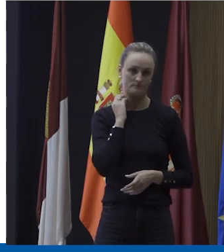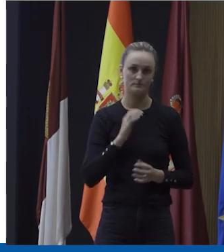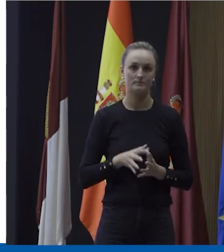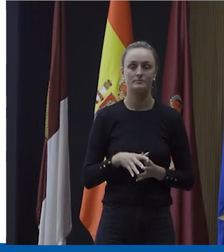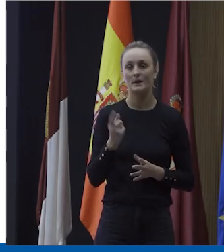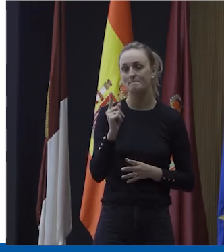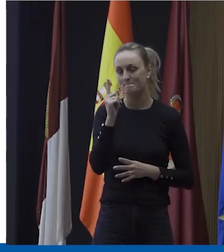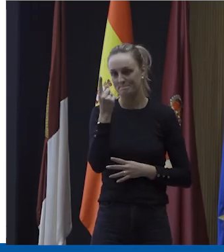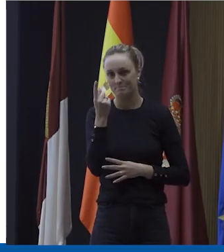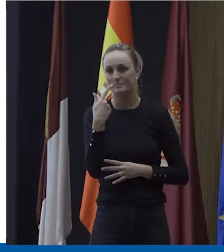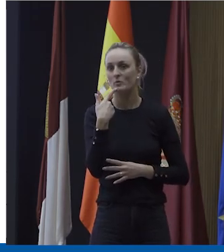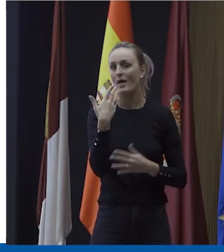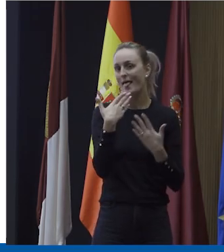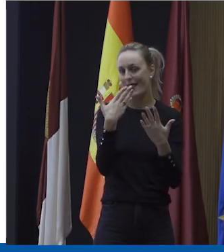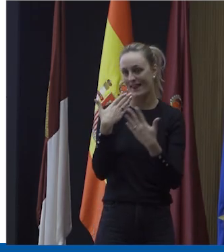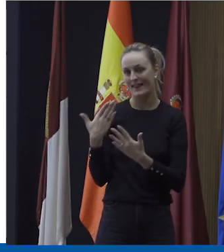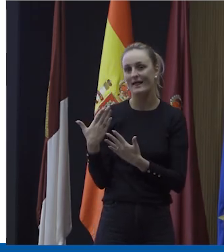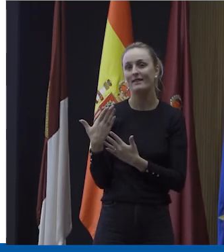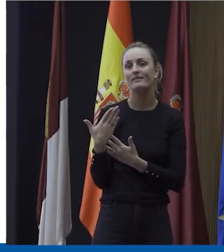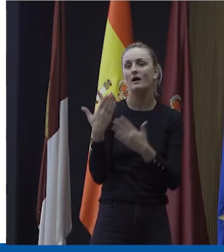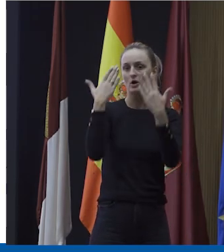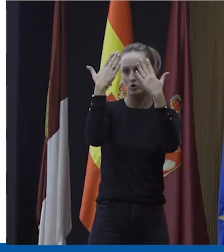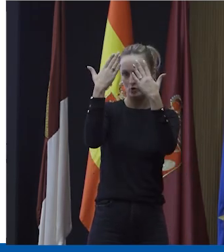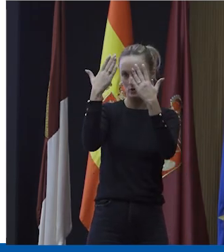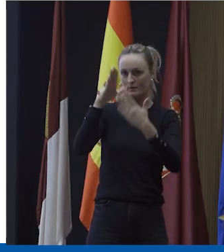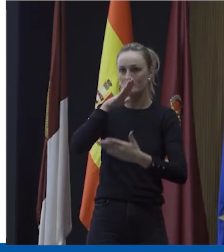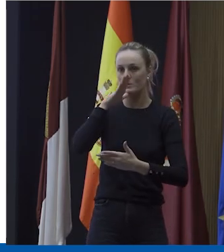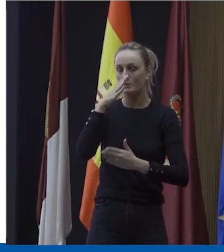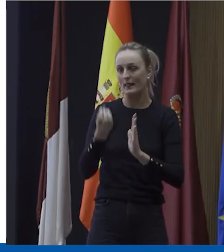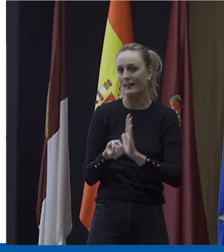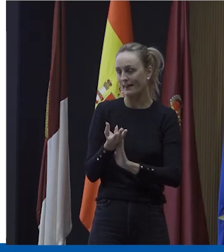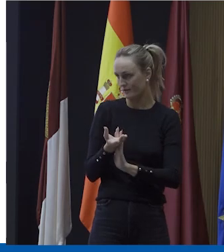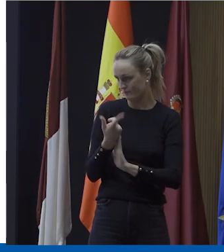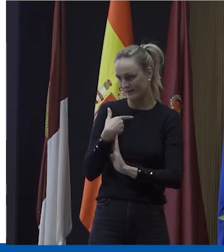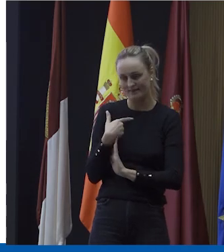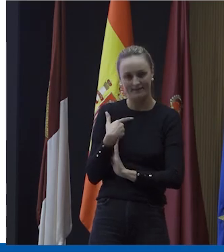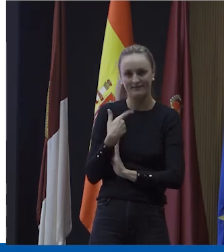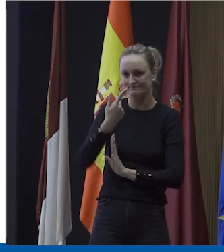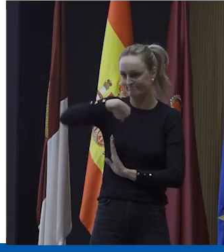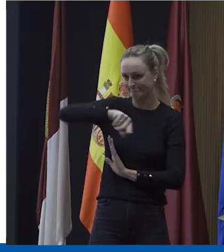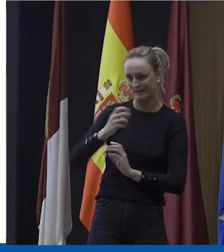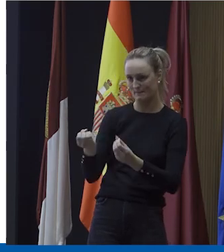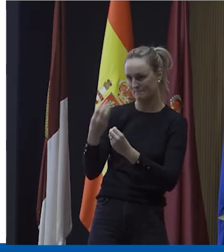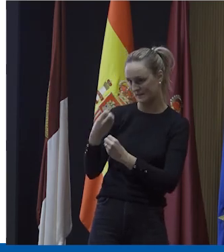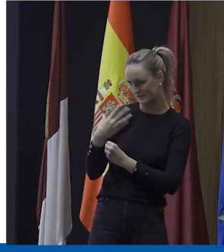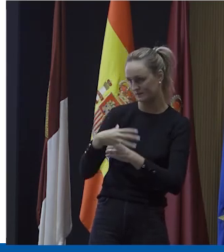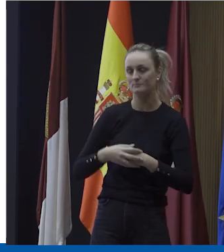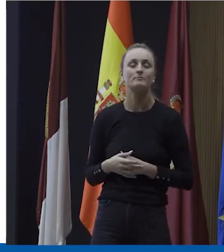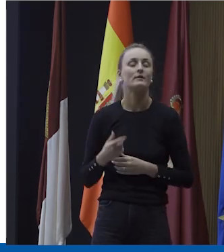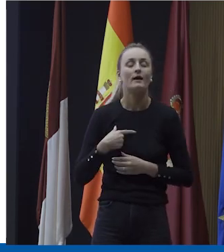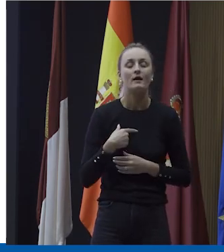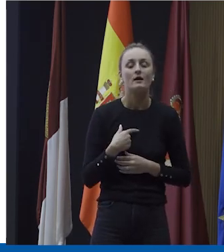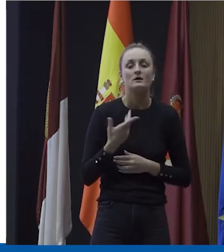Bueno, en primer lugar, muchas gracias y enhorabuena por la gran conferencia que nos has dado. Cuando